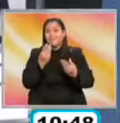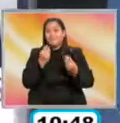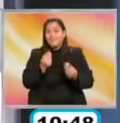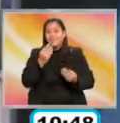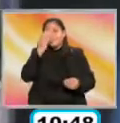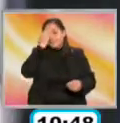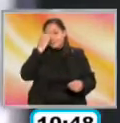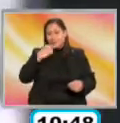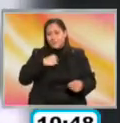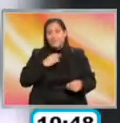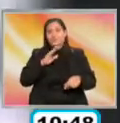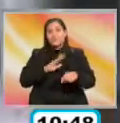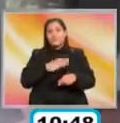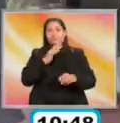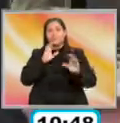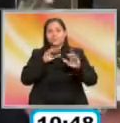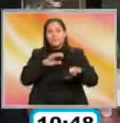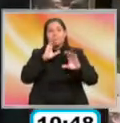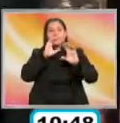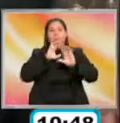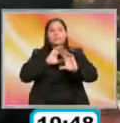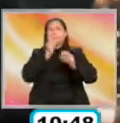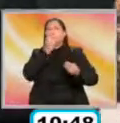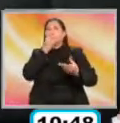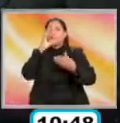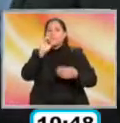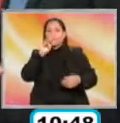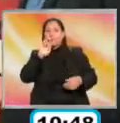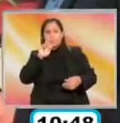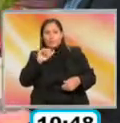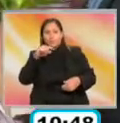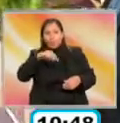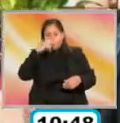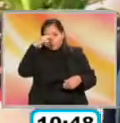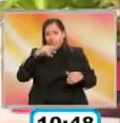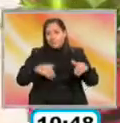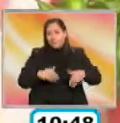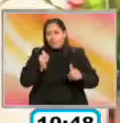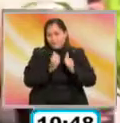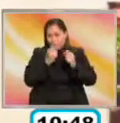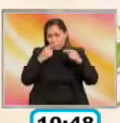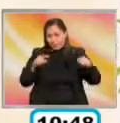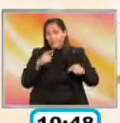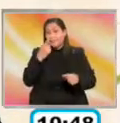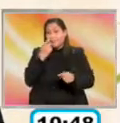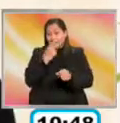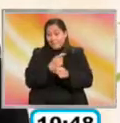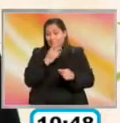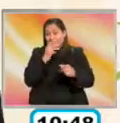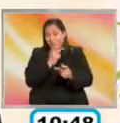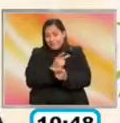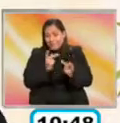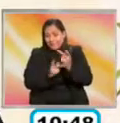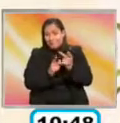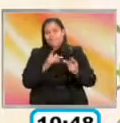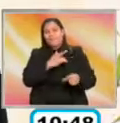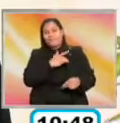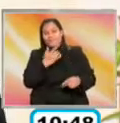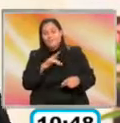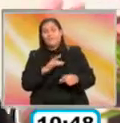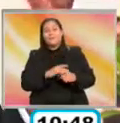me conocen por mi carrera en la ópera, aquí en México algo de comedia musical, pero esta es mi primera producción de balada